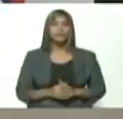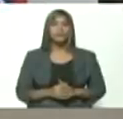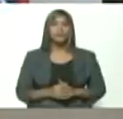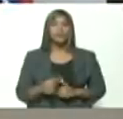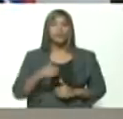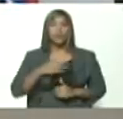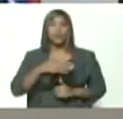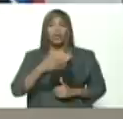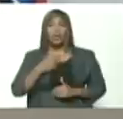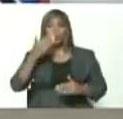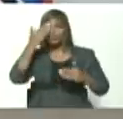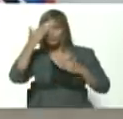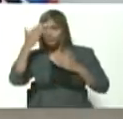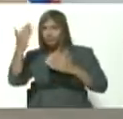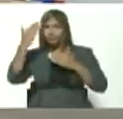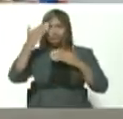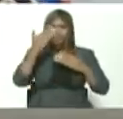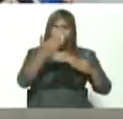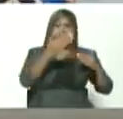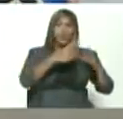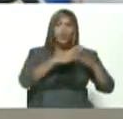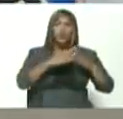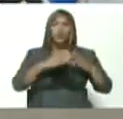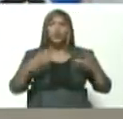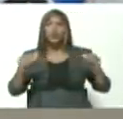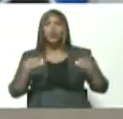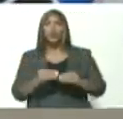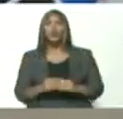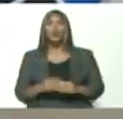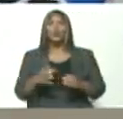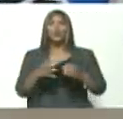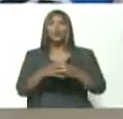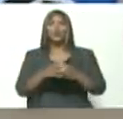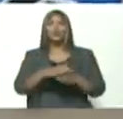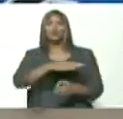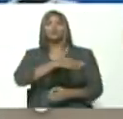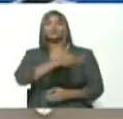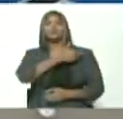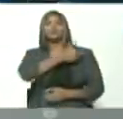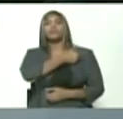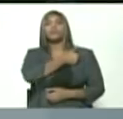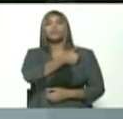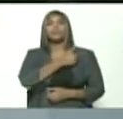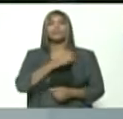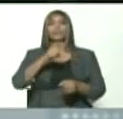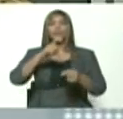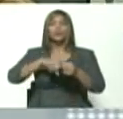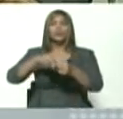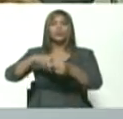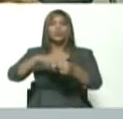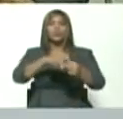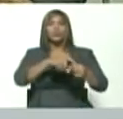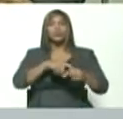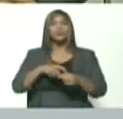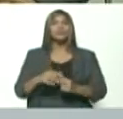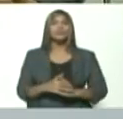saludar entonces aquí la presencia de todo el cuerpo de rectores y rectoras que integran